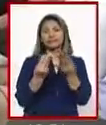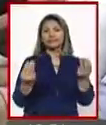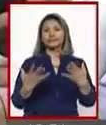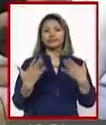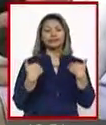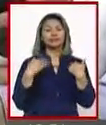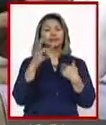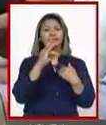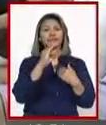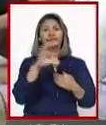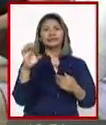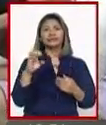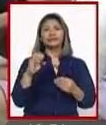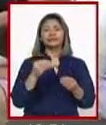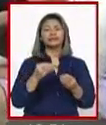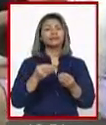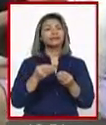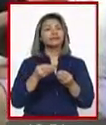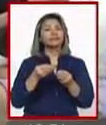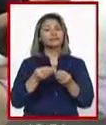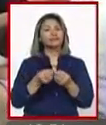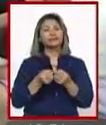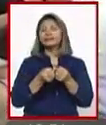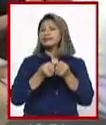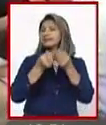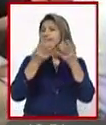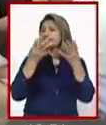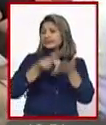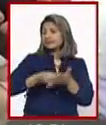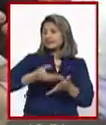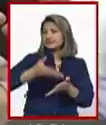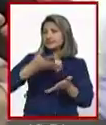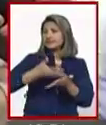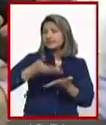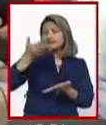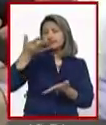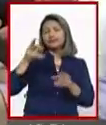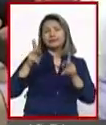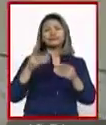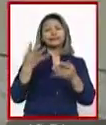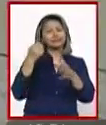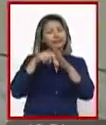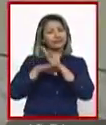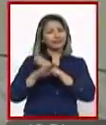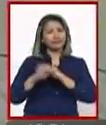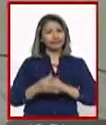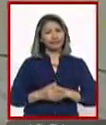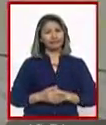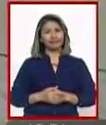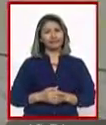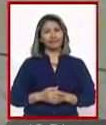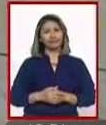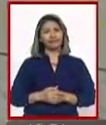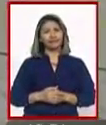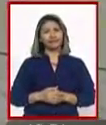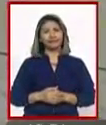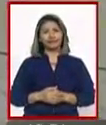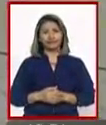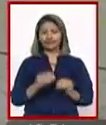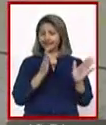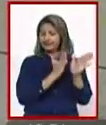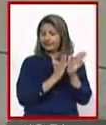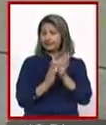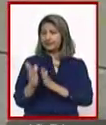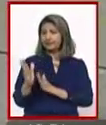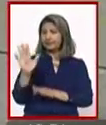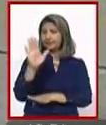Tenemos 700 mayoristas, ¿listo? Entonces esos tienen que ingresar internamente, se van a organizar